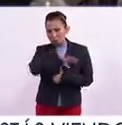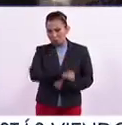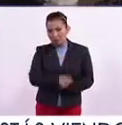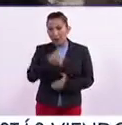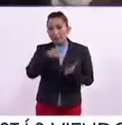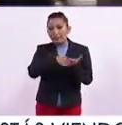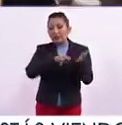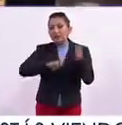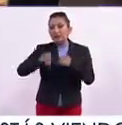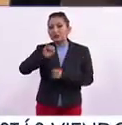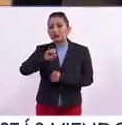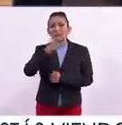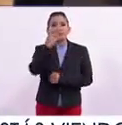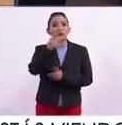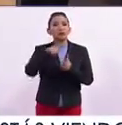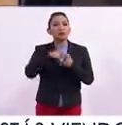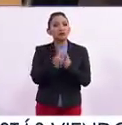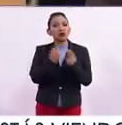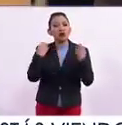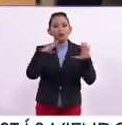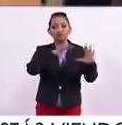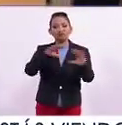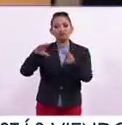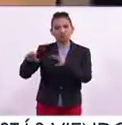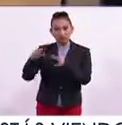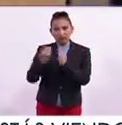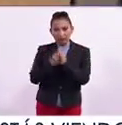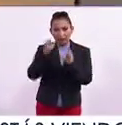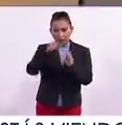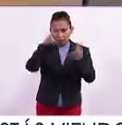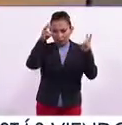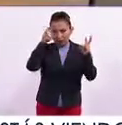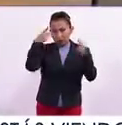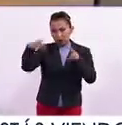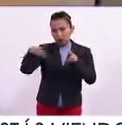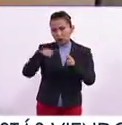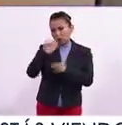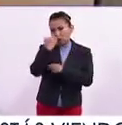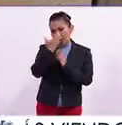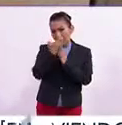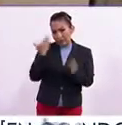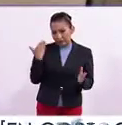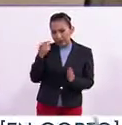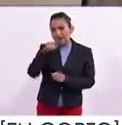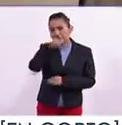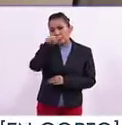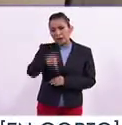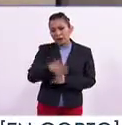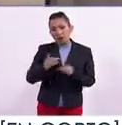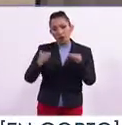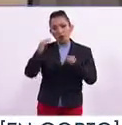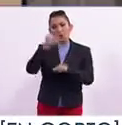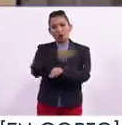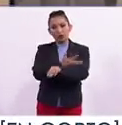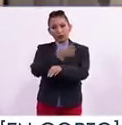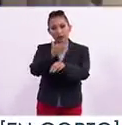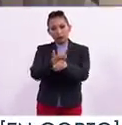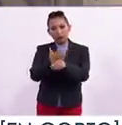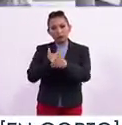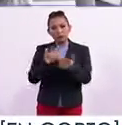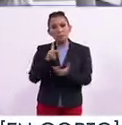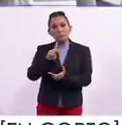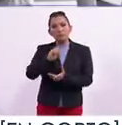1964 comenzó a impartir cátedra de esta materia en su alma mater, para después posicionarse como coordinador del posgrado de